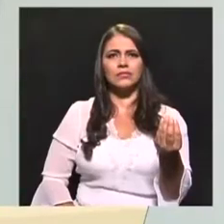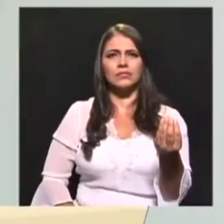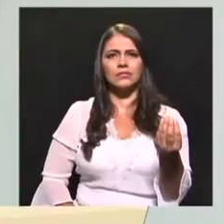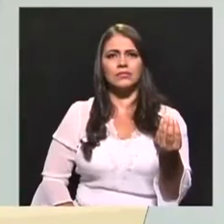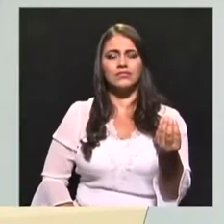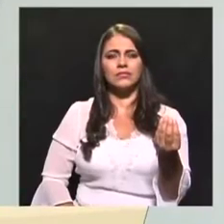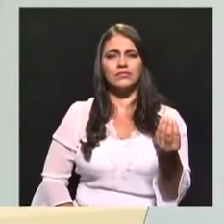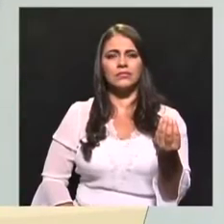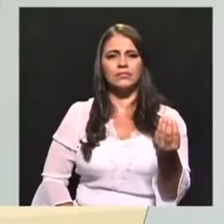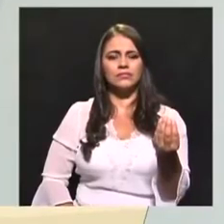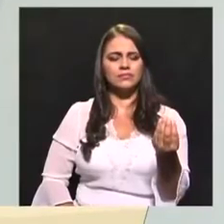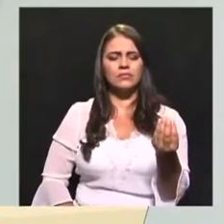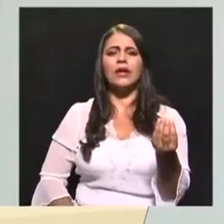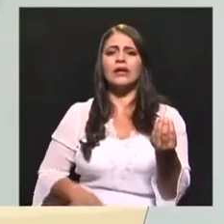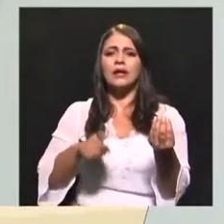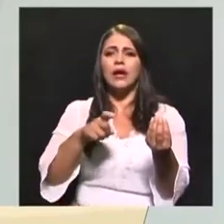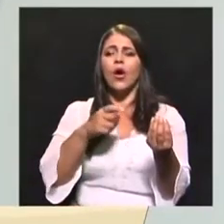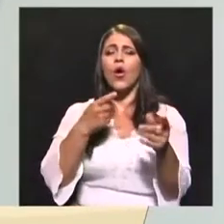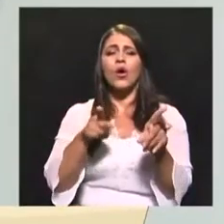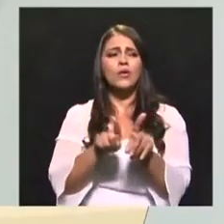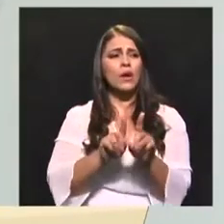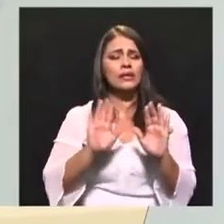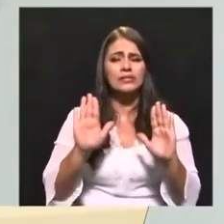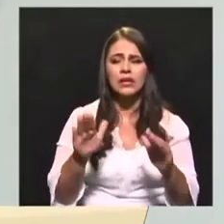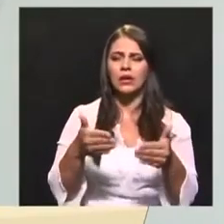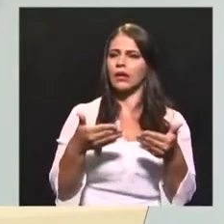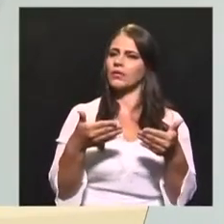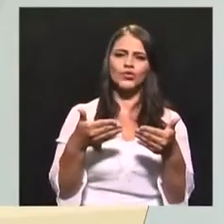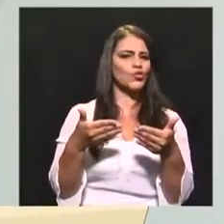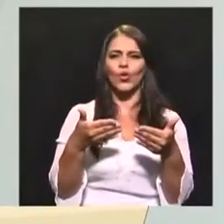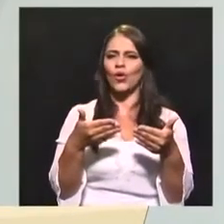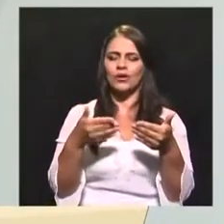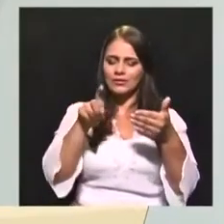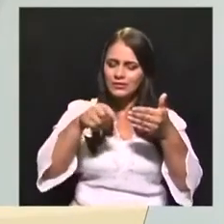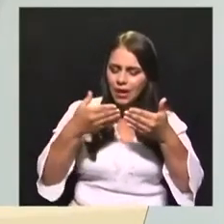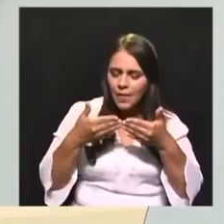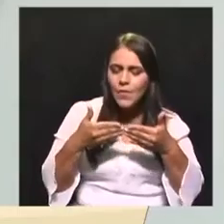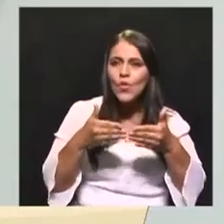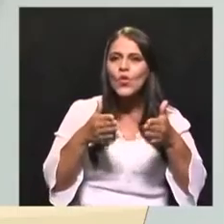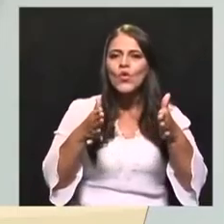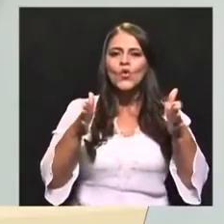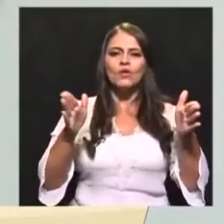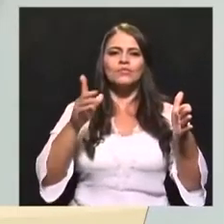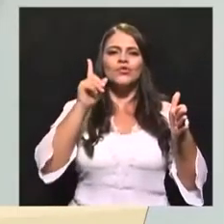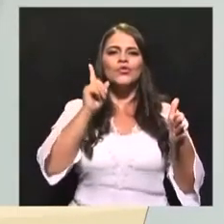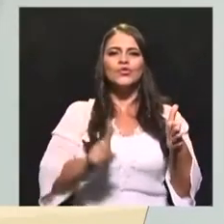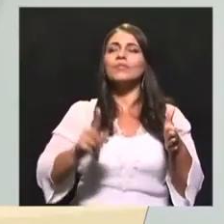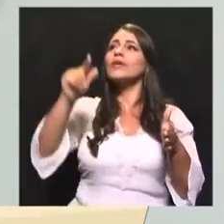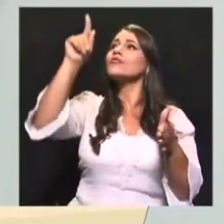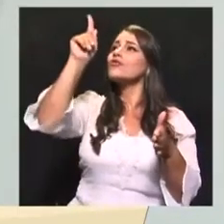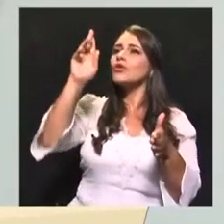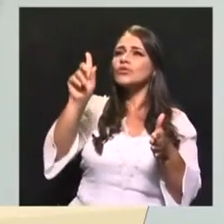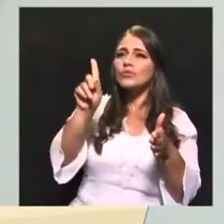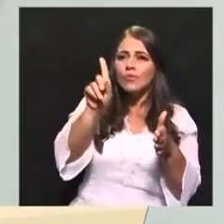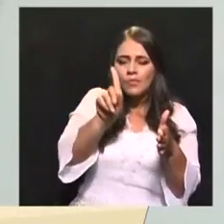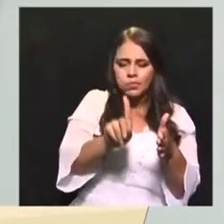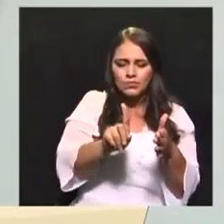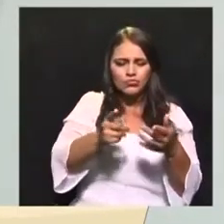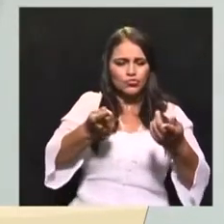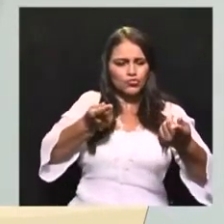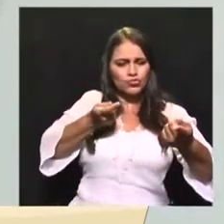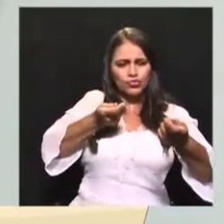Quiere las puertas abiertas, porque el corazón de su Dios está no solo